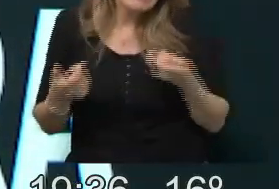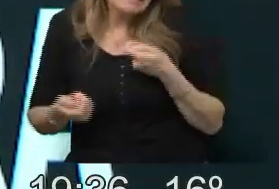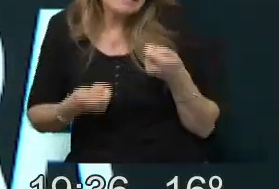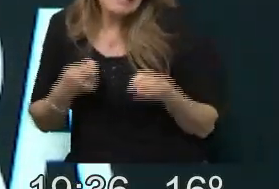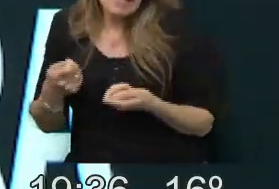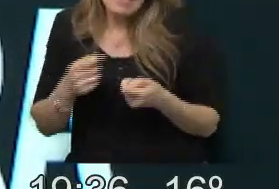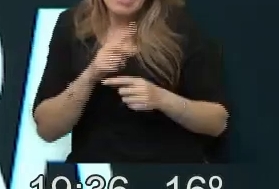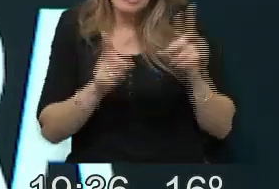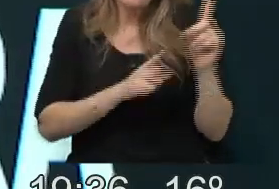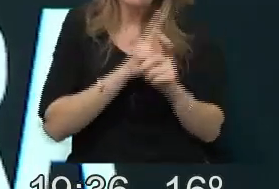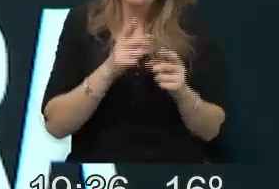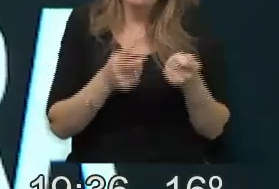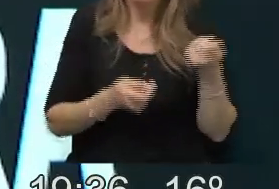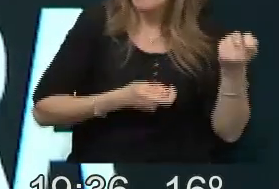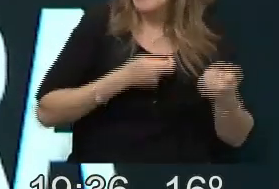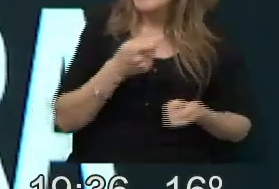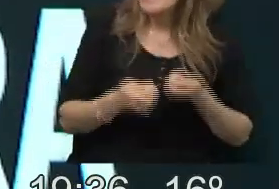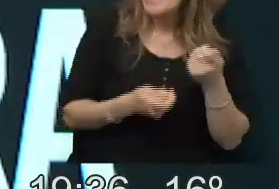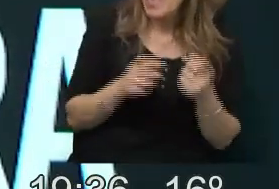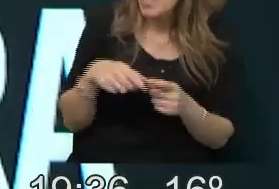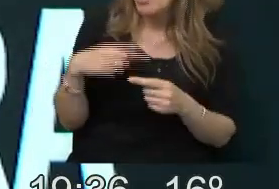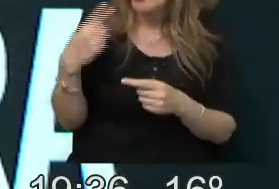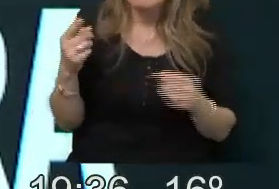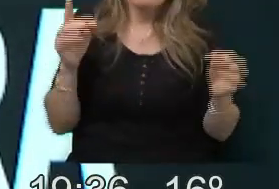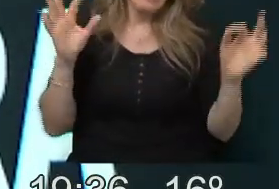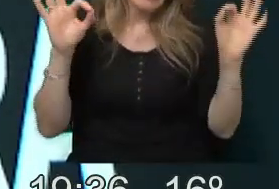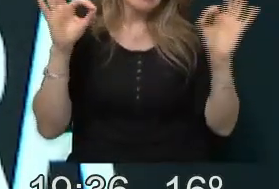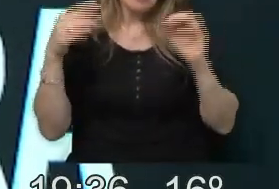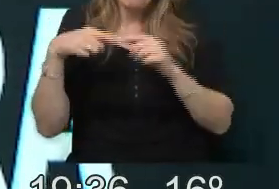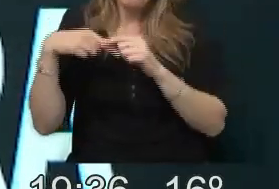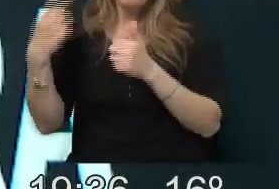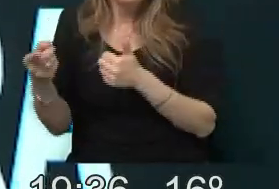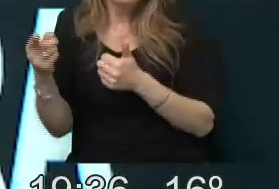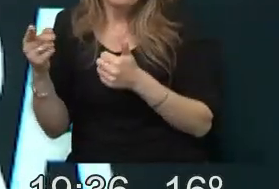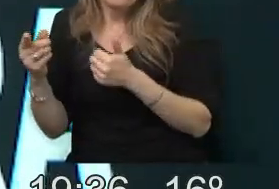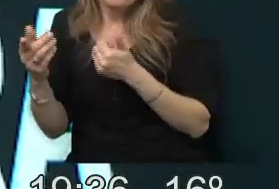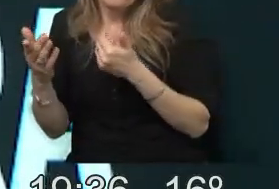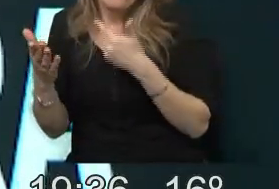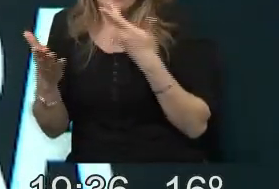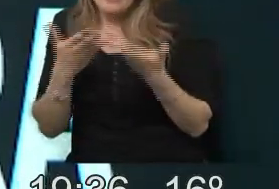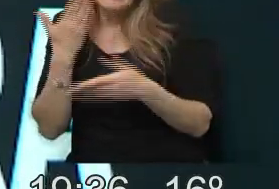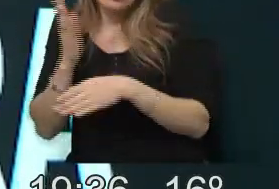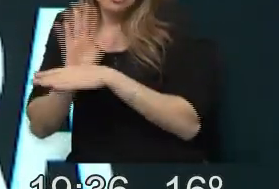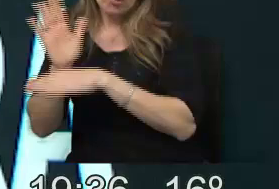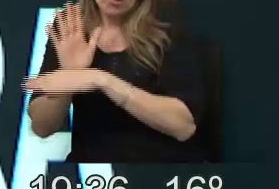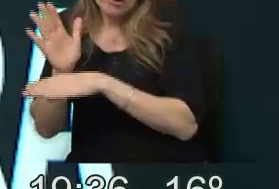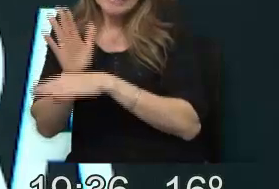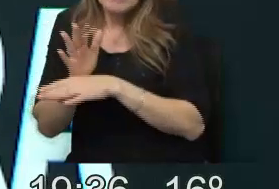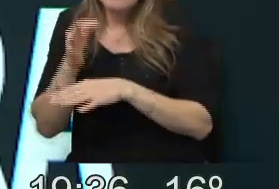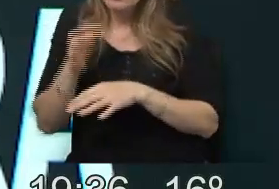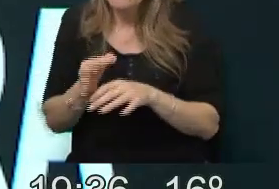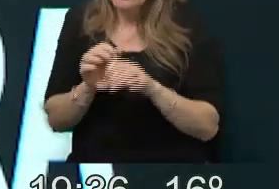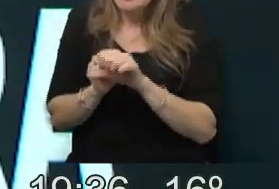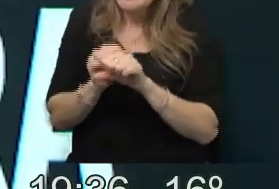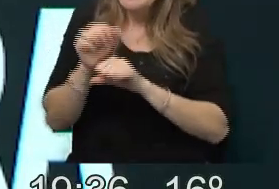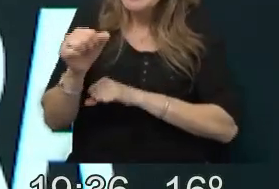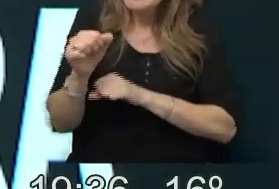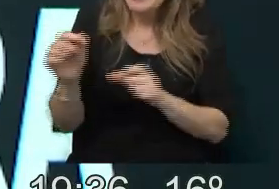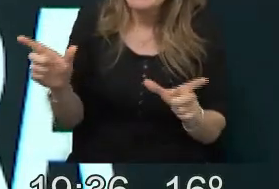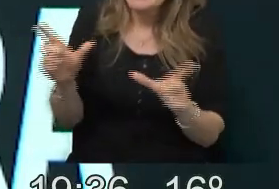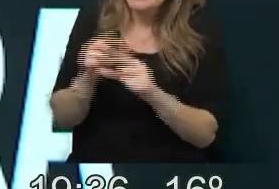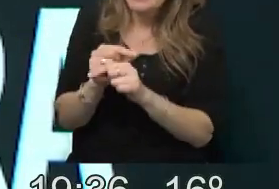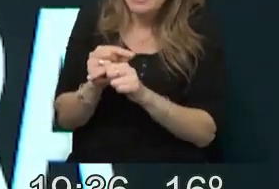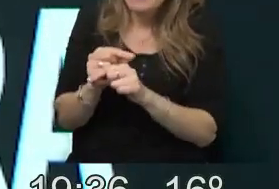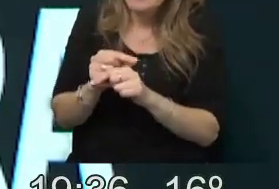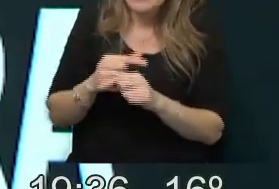intérpretes que son bailarines. Y tiene la coreografía de Rosina Gil, recién salida, recién egresada de su carrera